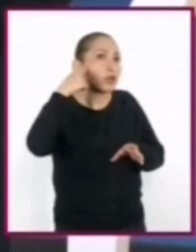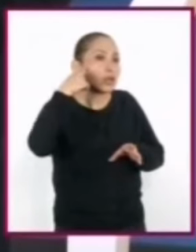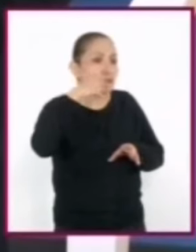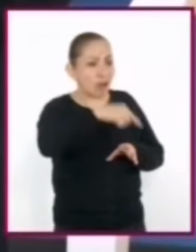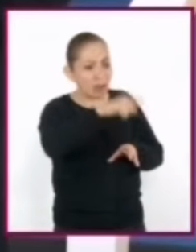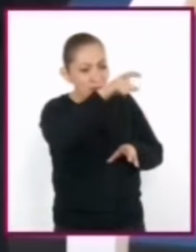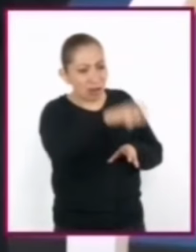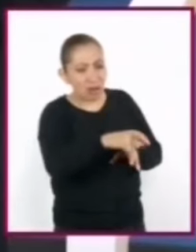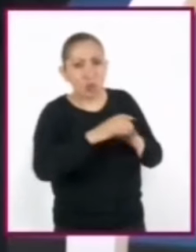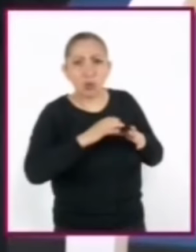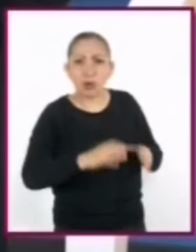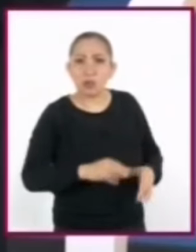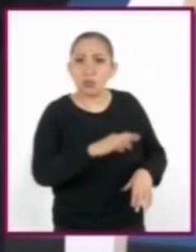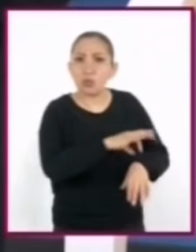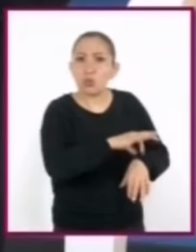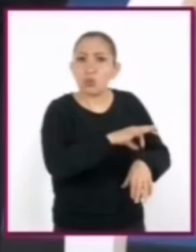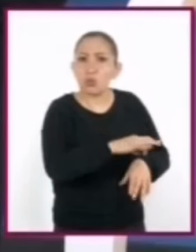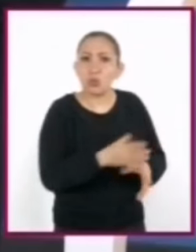la física médica.